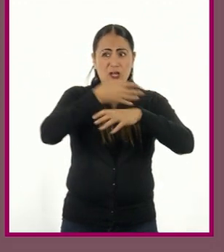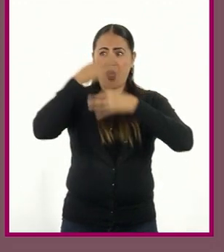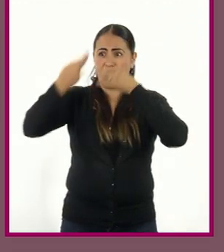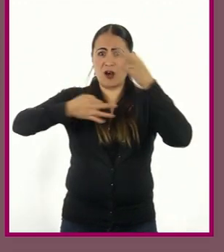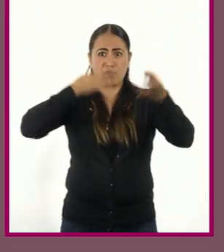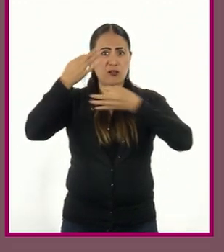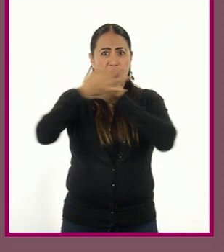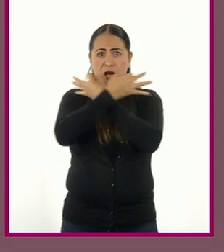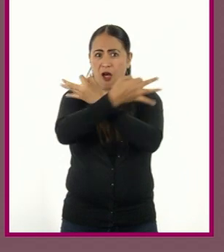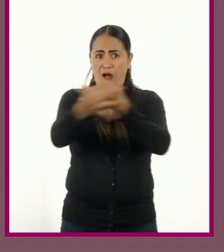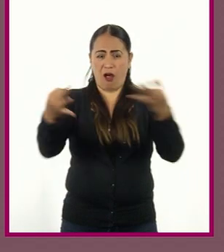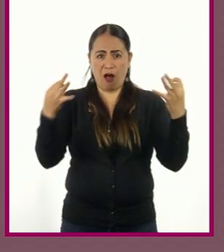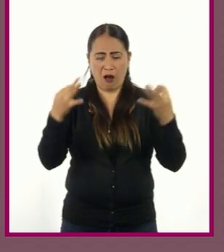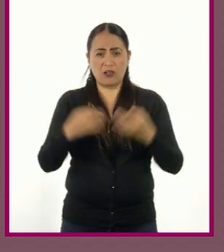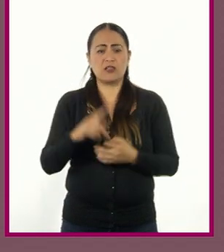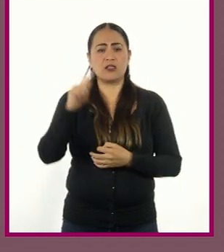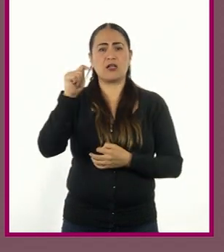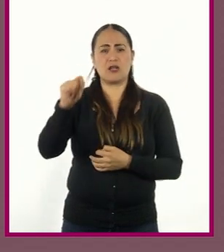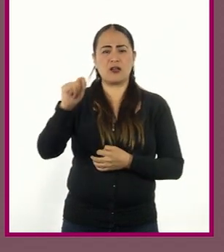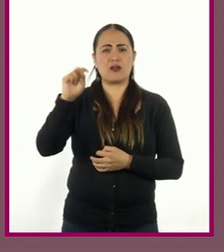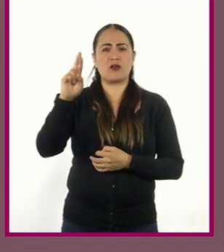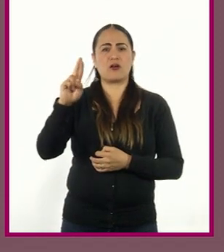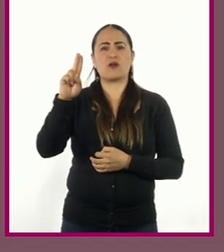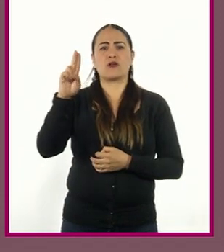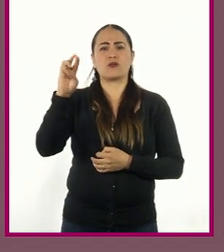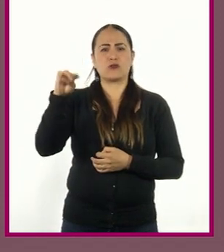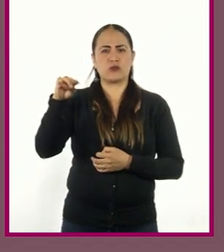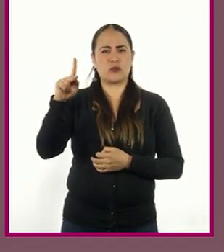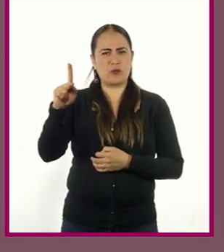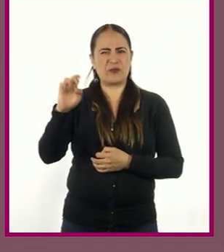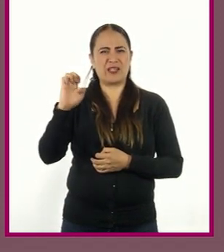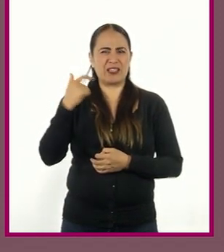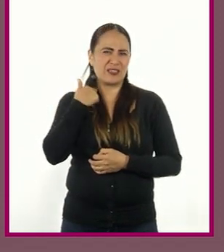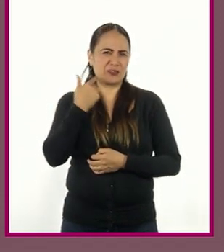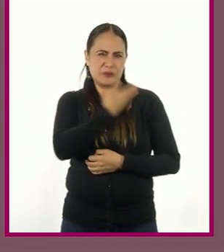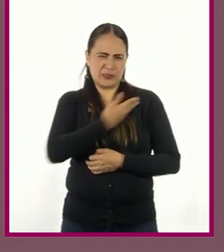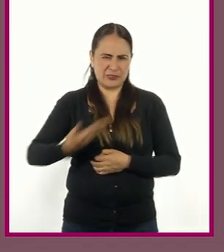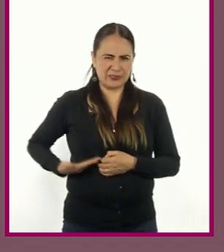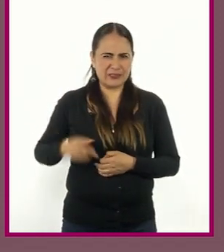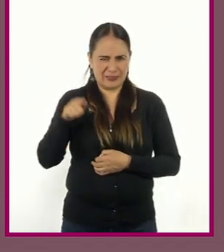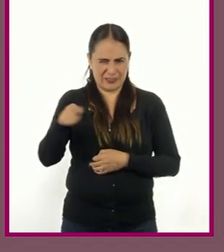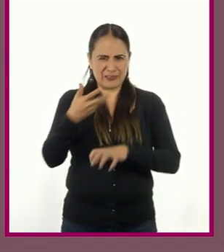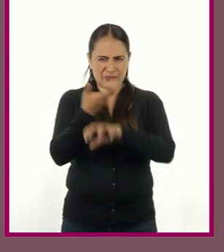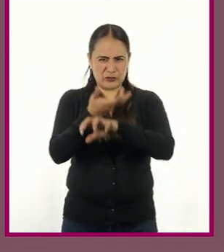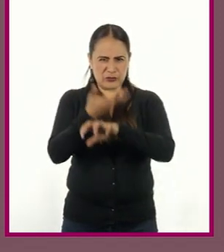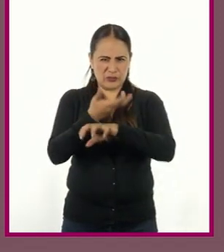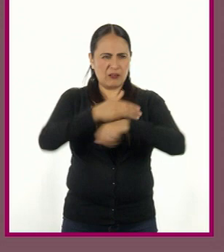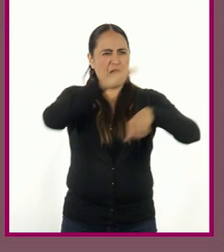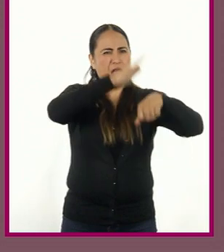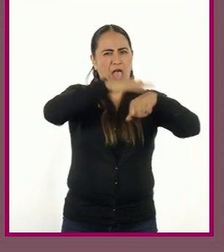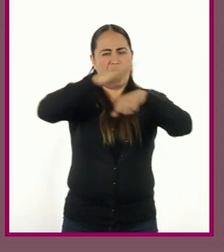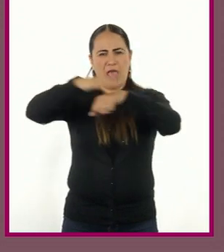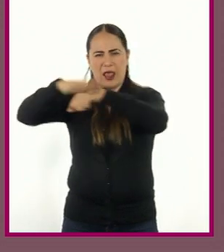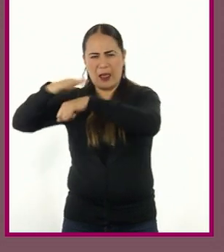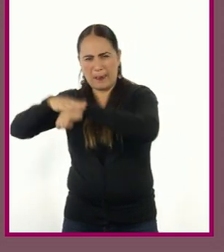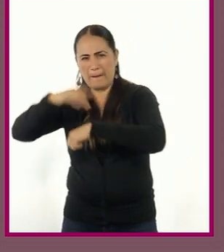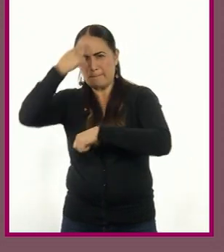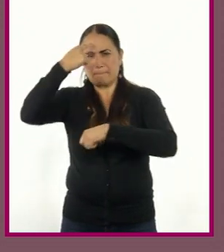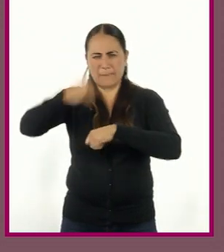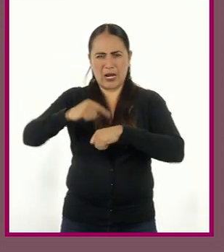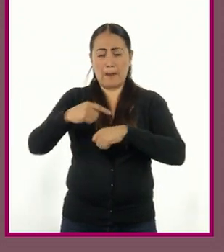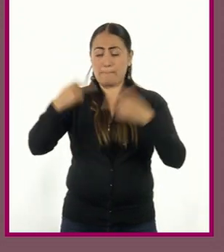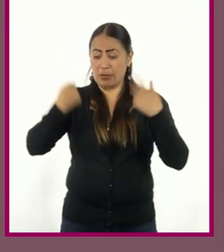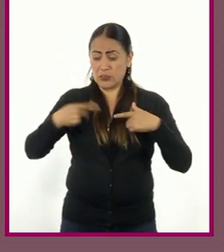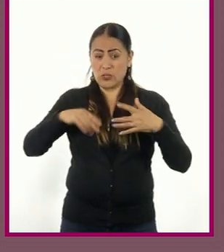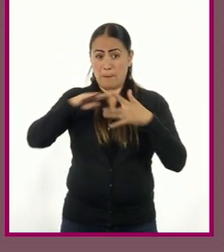lados. Donald Trump, presidente de Estados Unidos, promovió esta campaña para frenar el flujo de migrantes en